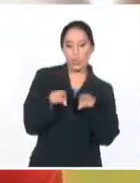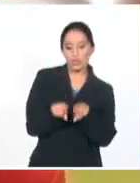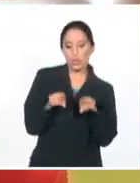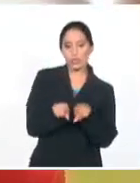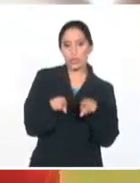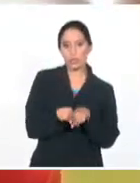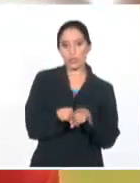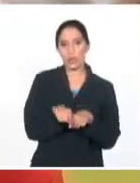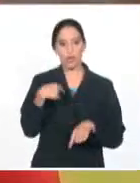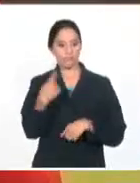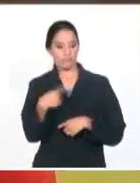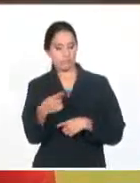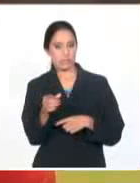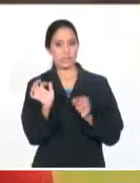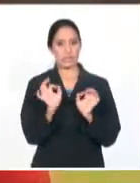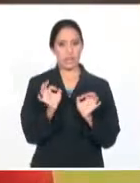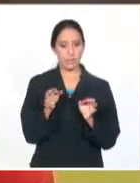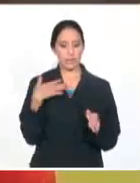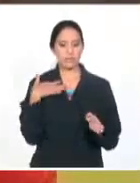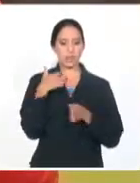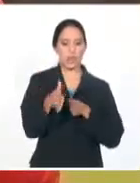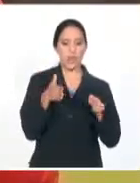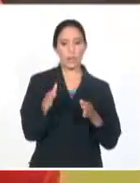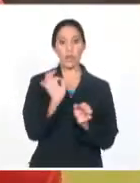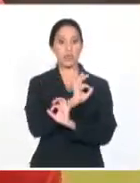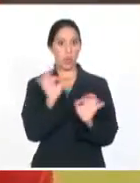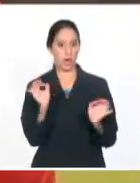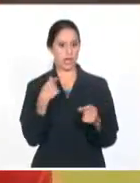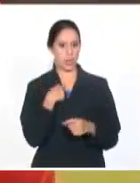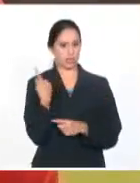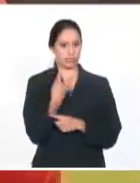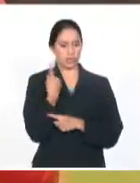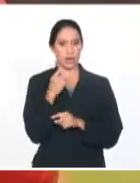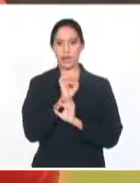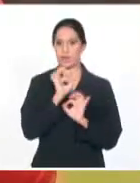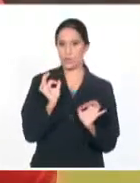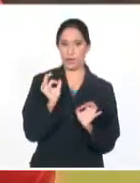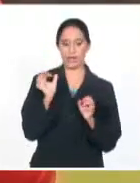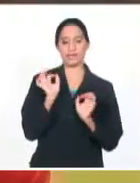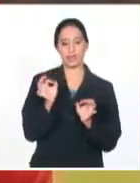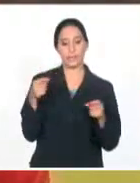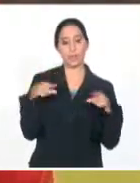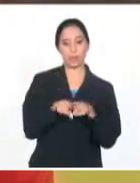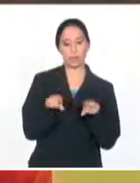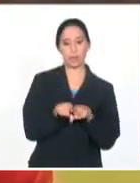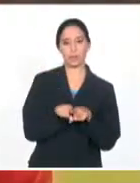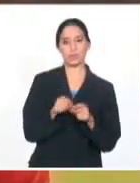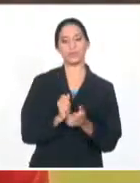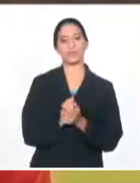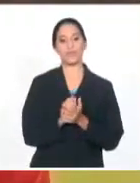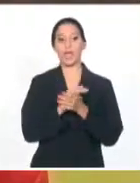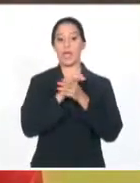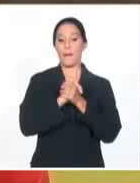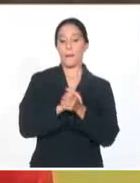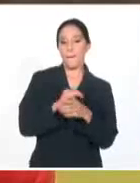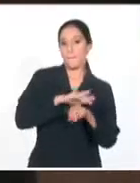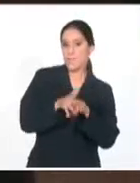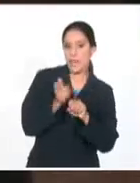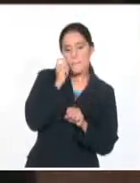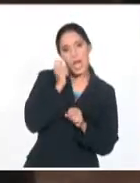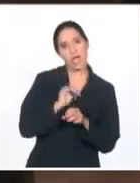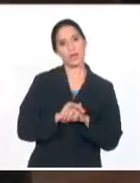donde vamos. Es la persona que nunca me deja sola. Y además es mi hermano, un gran